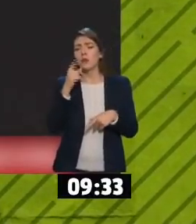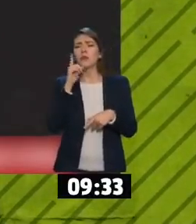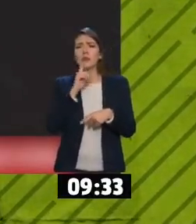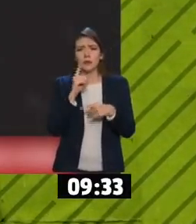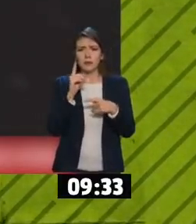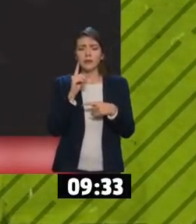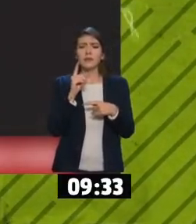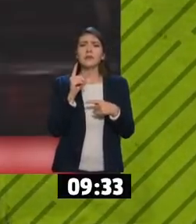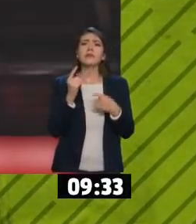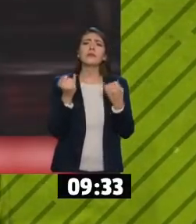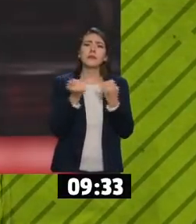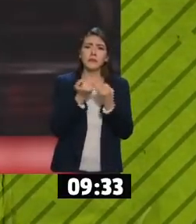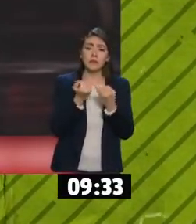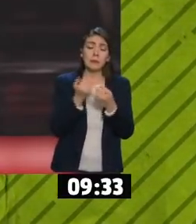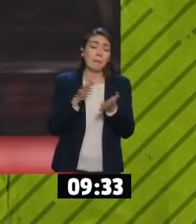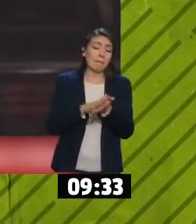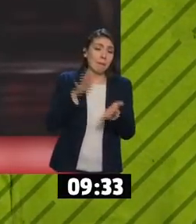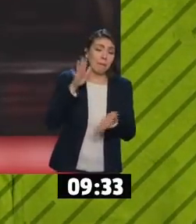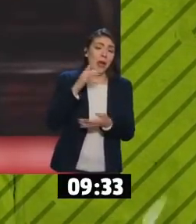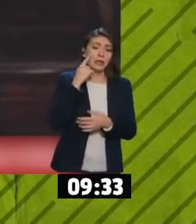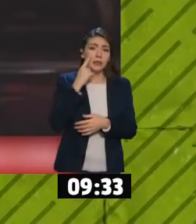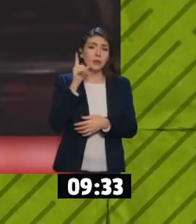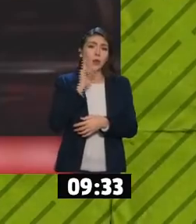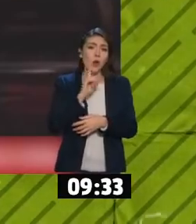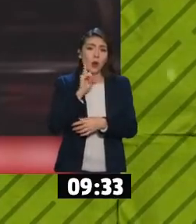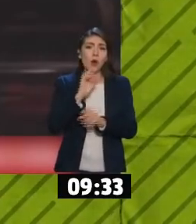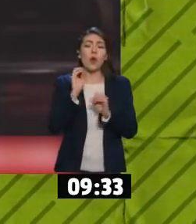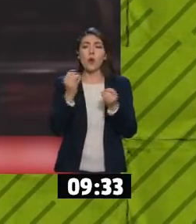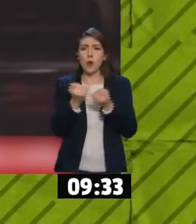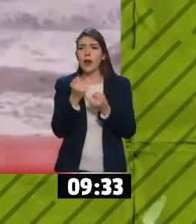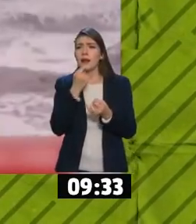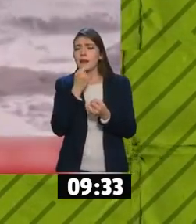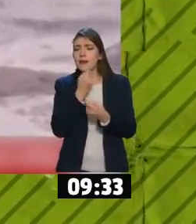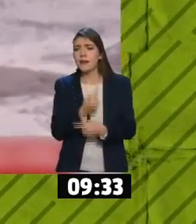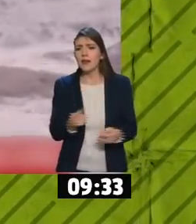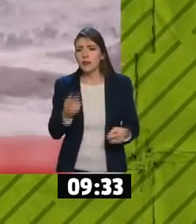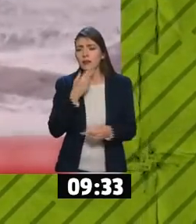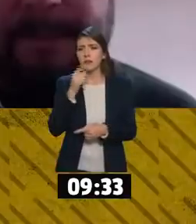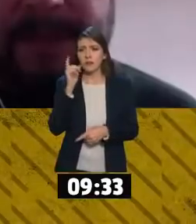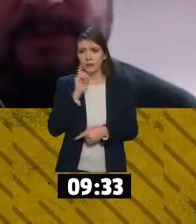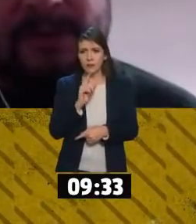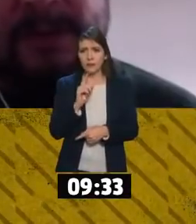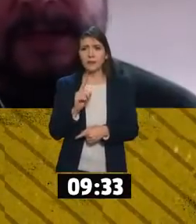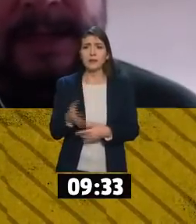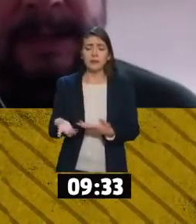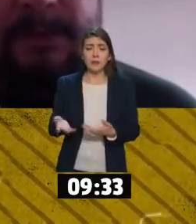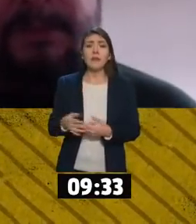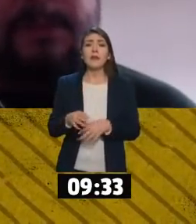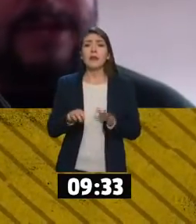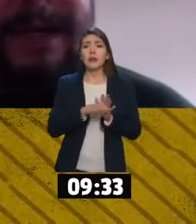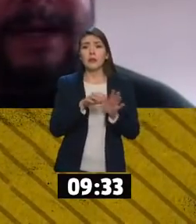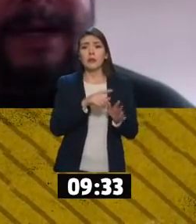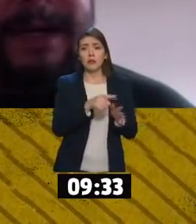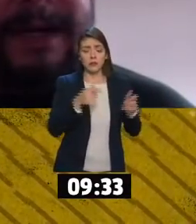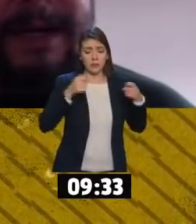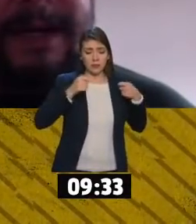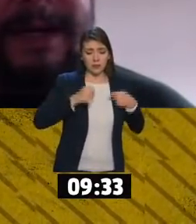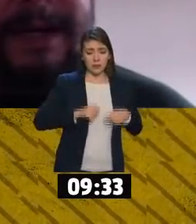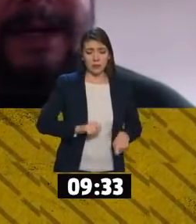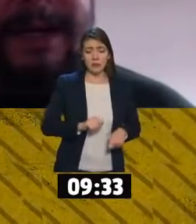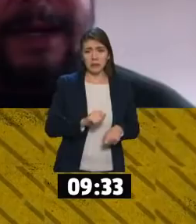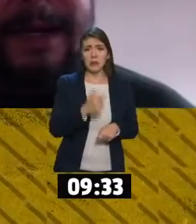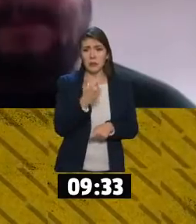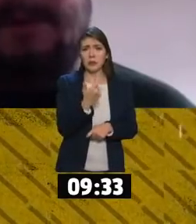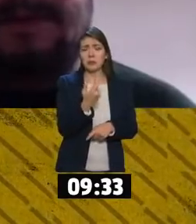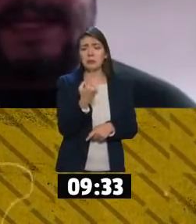niñas y niños, ¿no? Entonces, ¿por qué unos pantalones una blusa va a costar 150 pesos? Pues y además porque